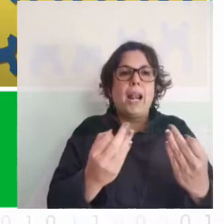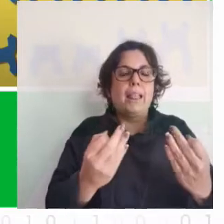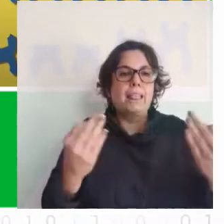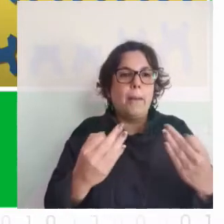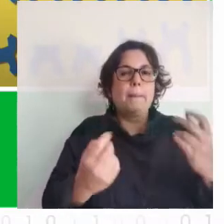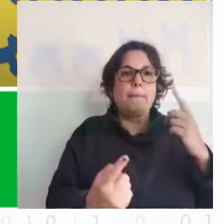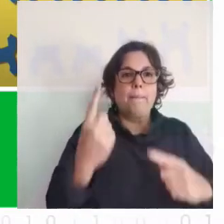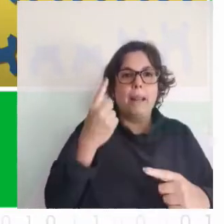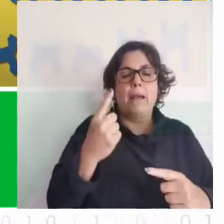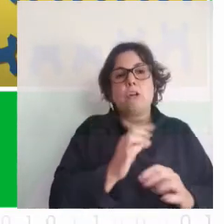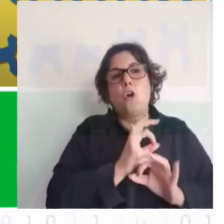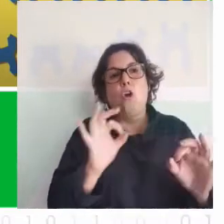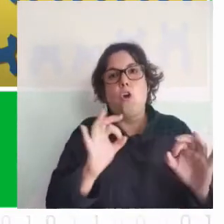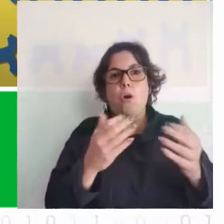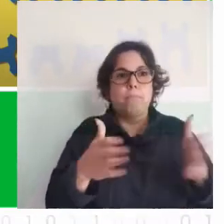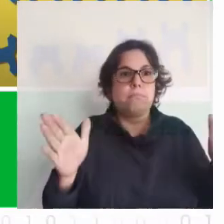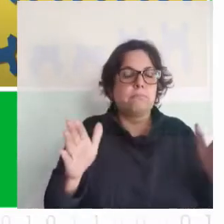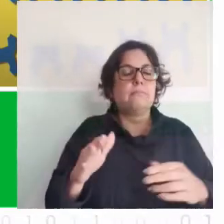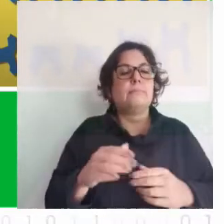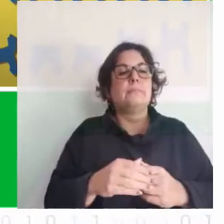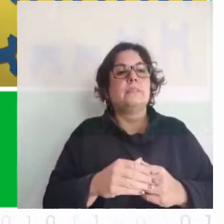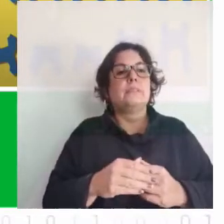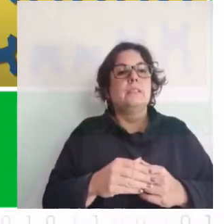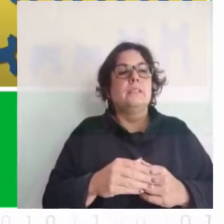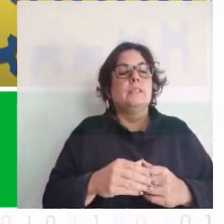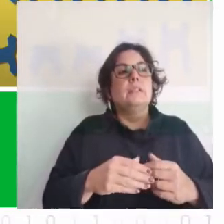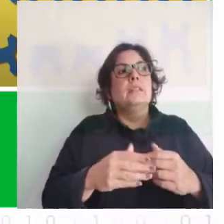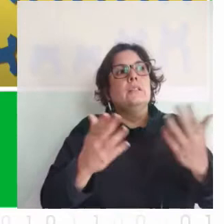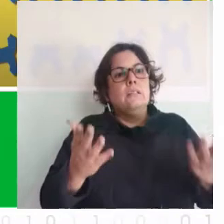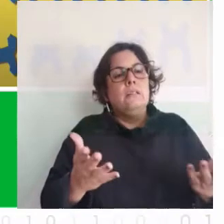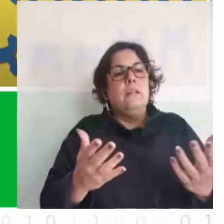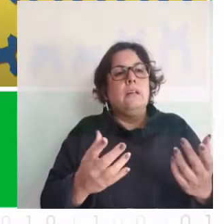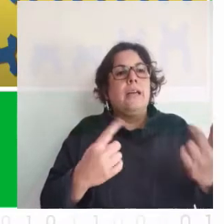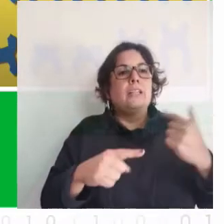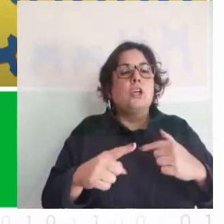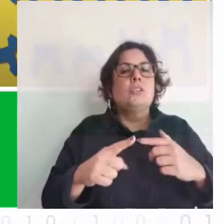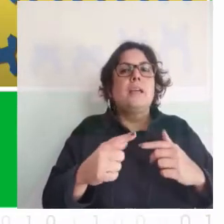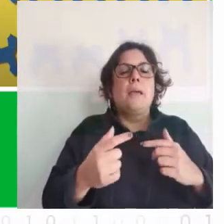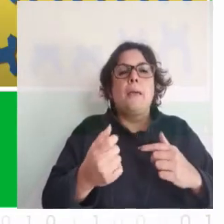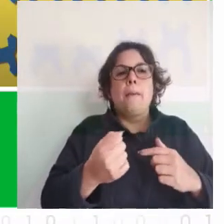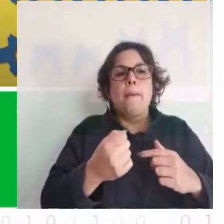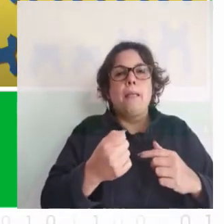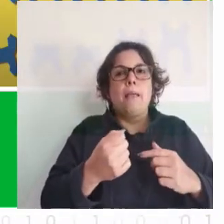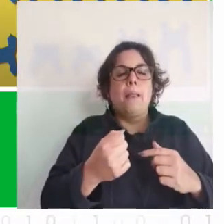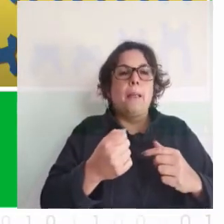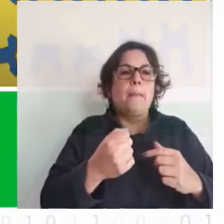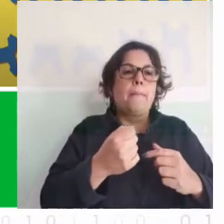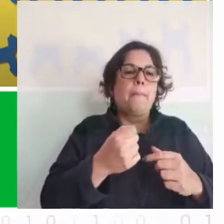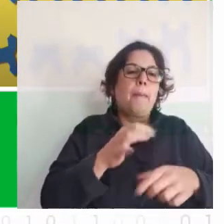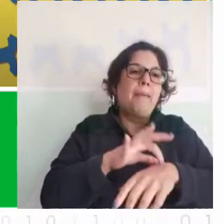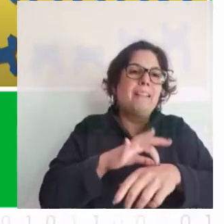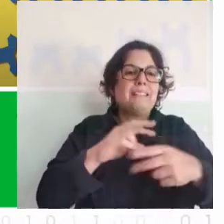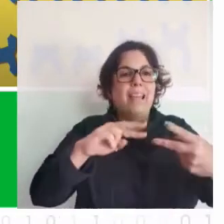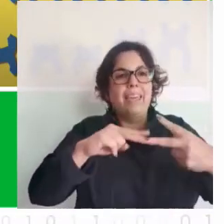vez, o de entrada, como ponen ahí. Y la base de la medicina genética, la medicina